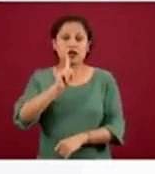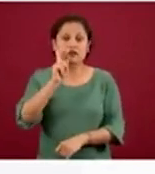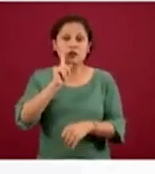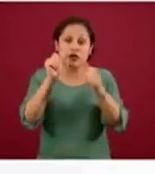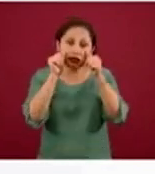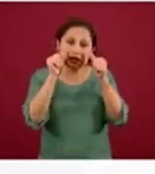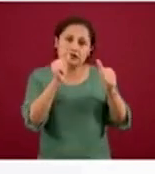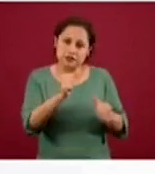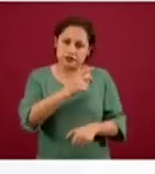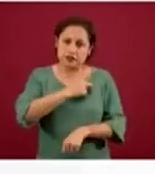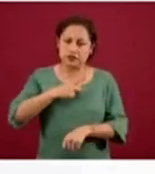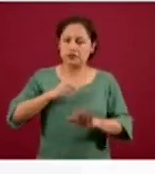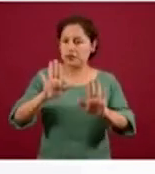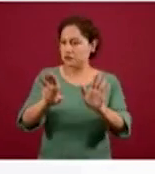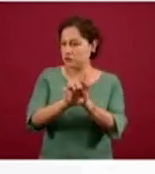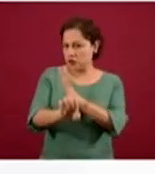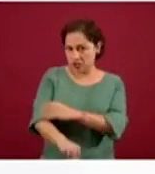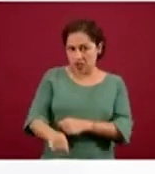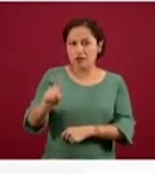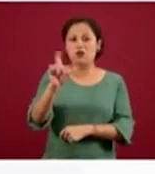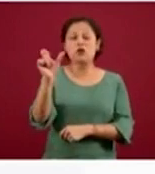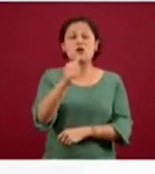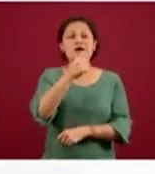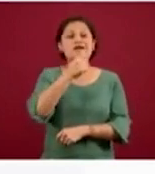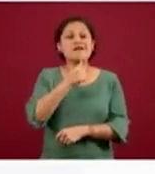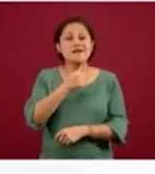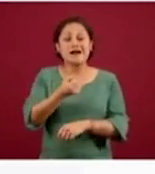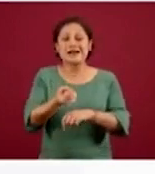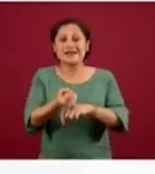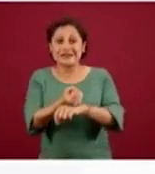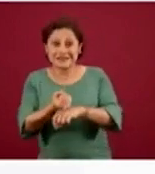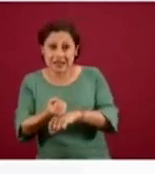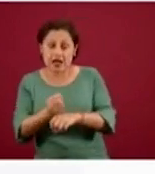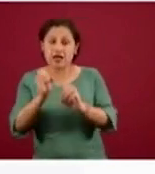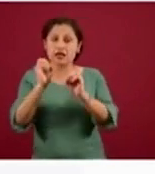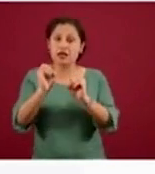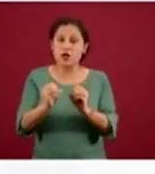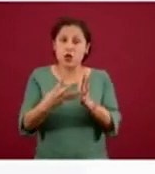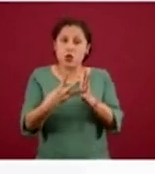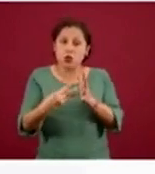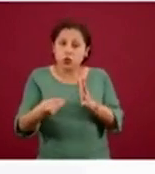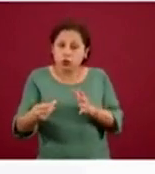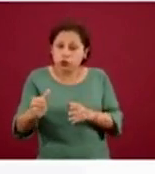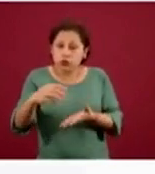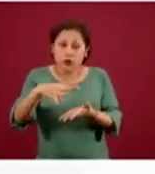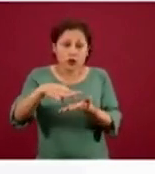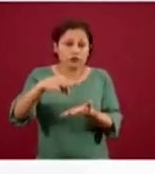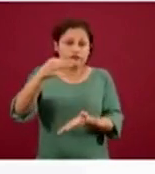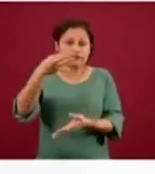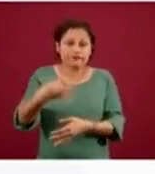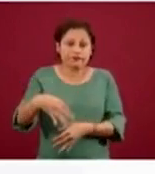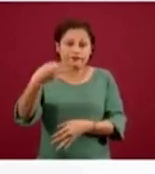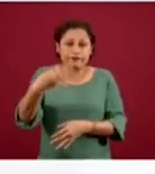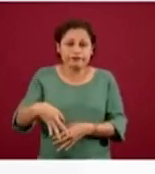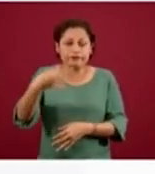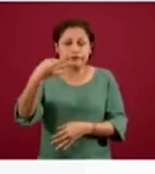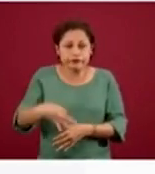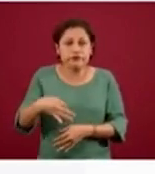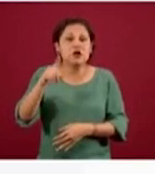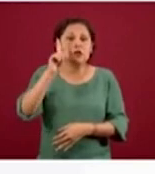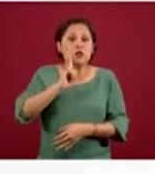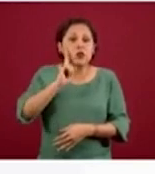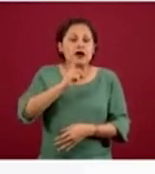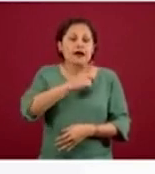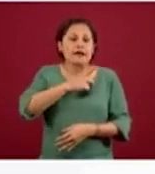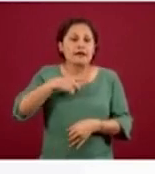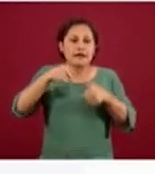los enlisto. El sangrado vaginal o la salida de líquido son señales que una mujer debe vigilar para